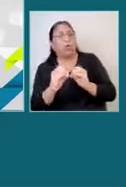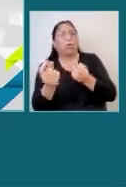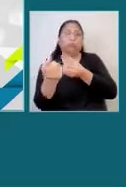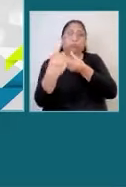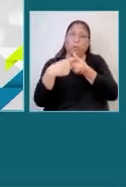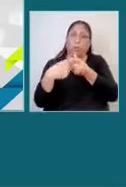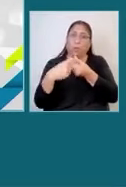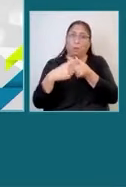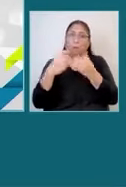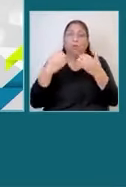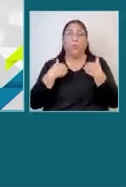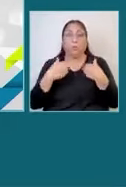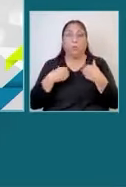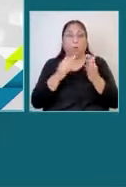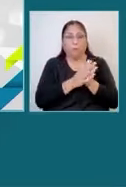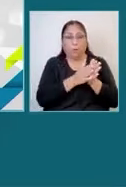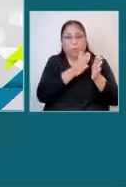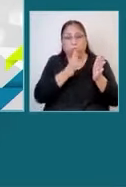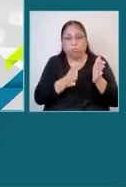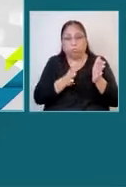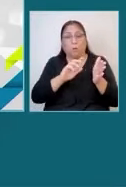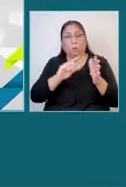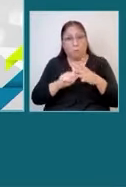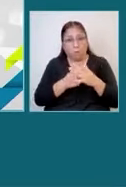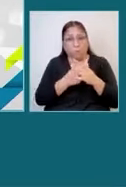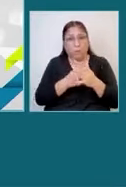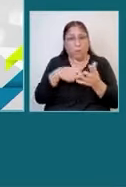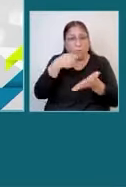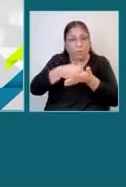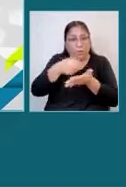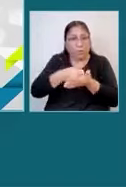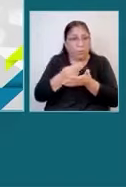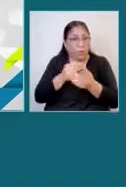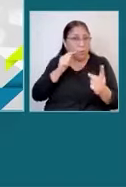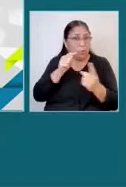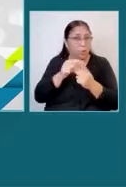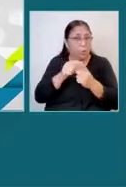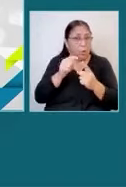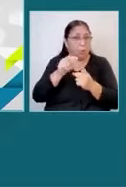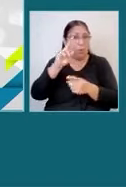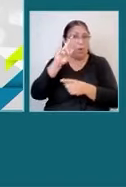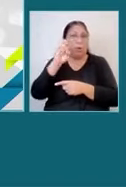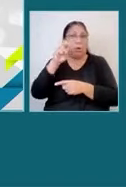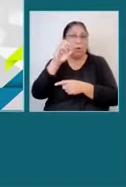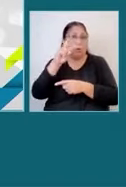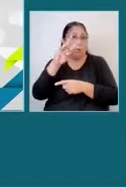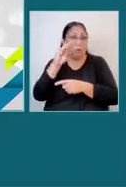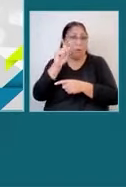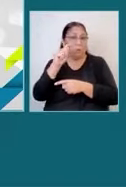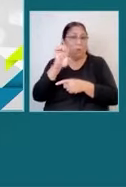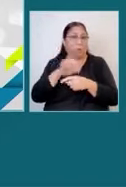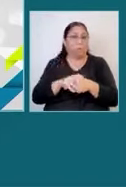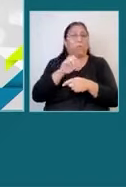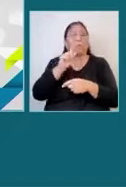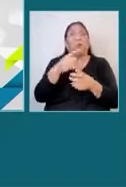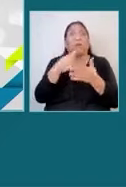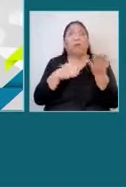Entonces, se tiene para las etapas iniciales financiamiento directo a través del Proinnovate, y lo que sucedía era